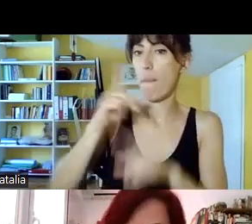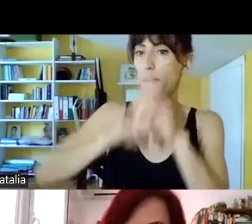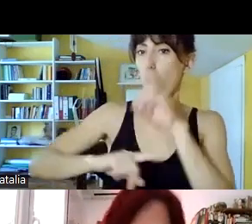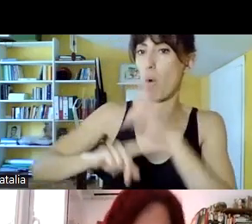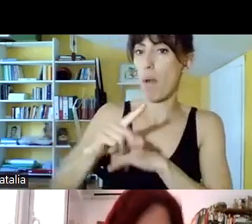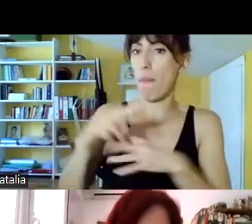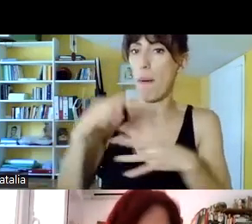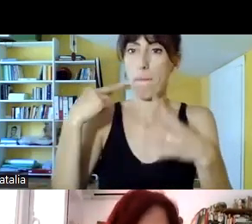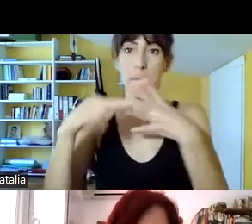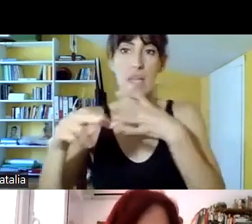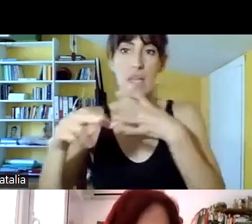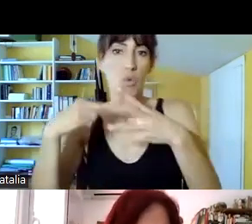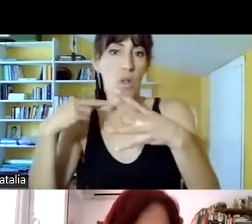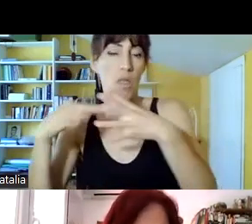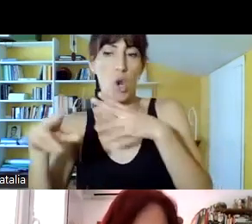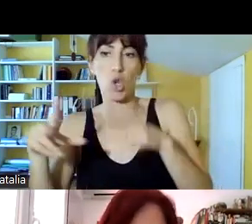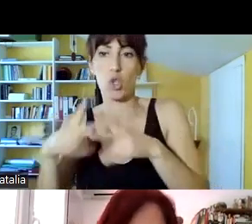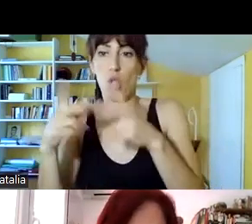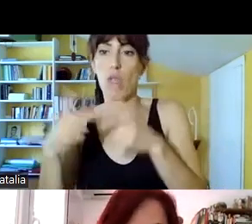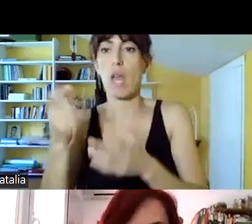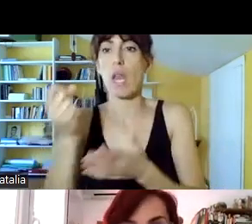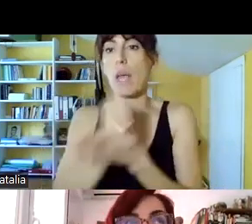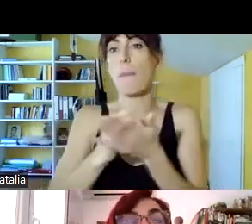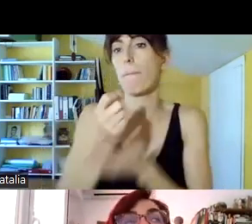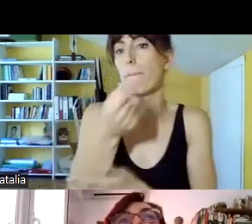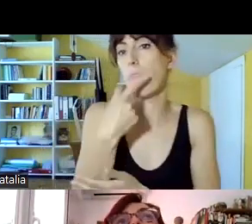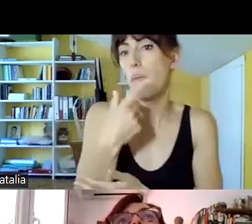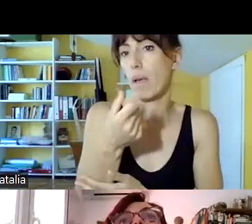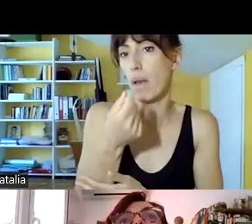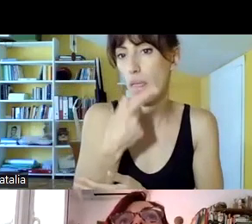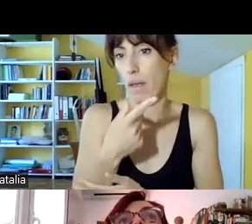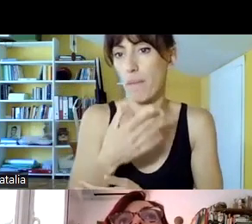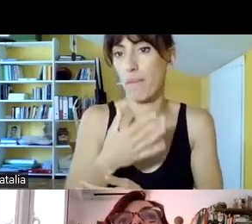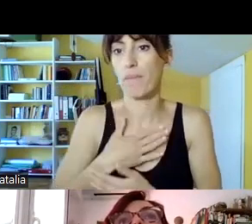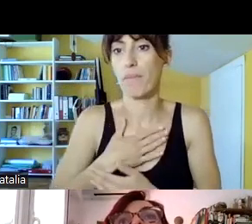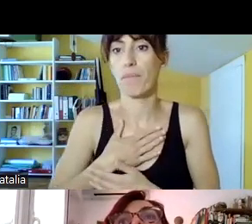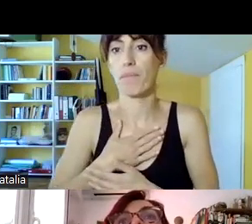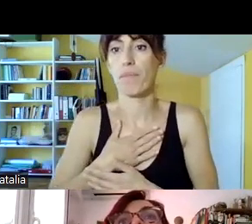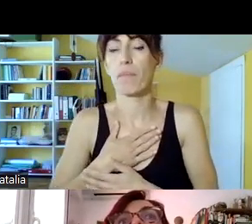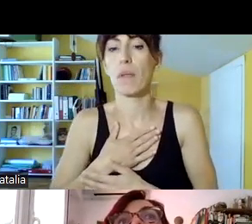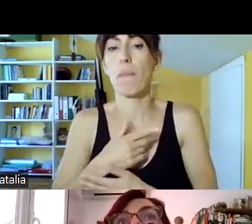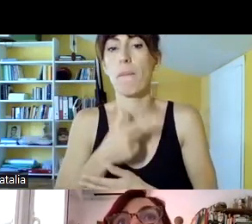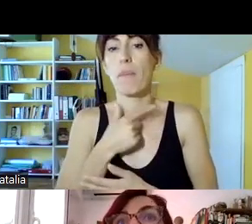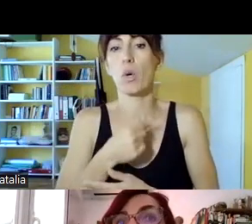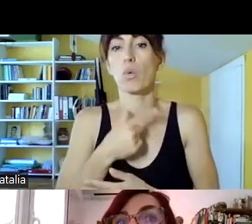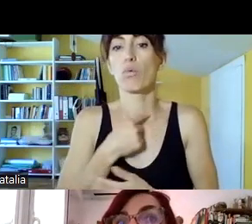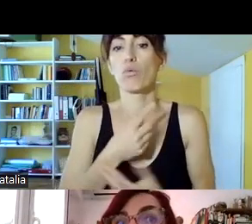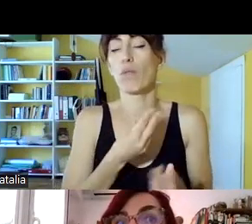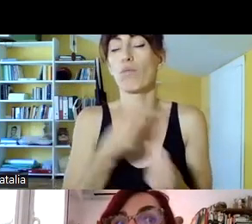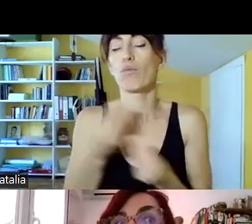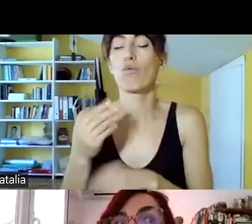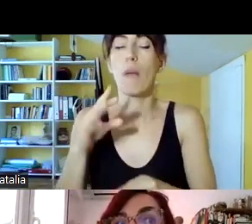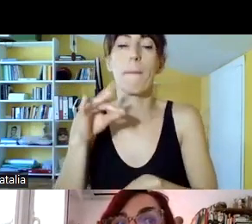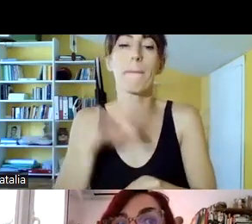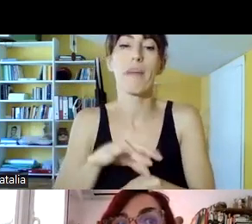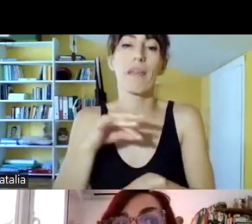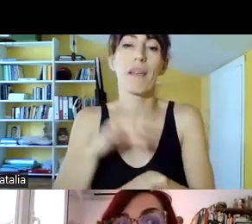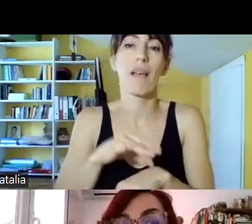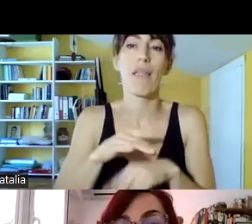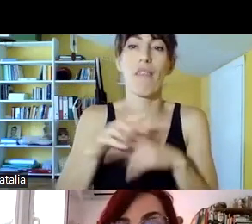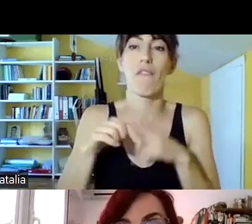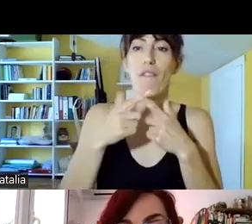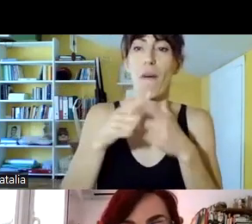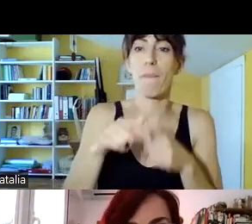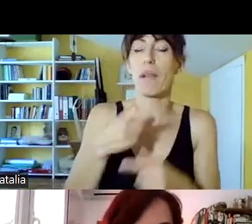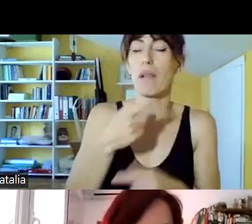invisibilizando lo social y medicalizando. Esto a mí me gusta mucho cómo lo cuenta una médica de familia británica que se llama